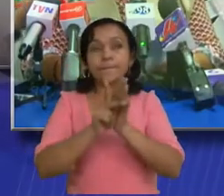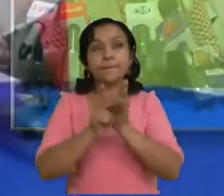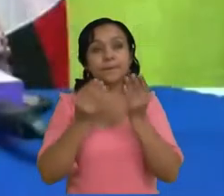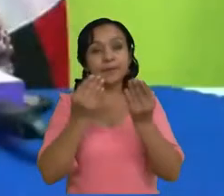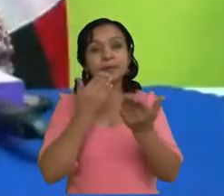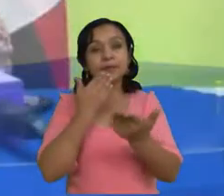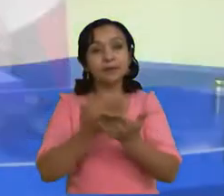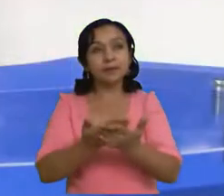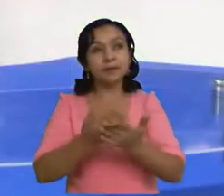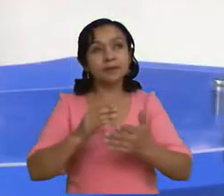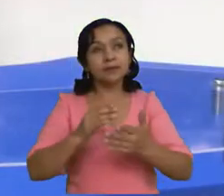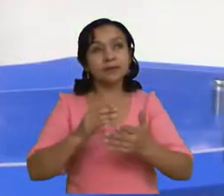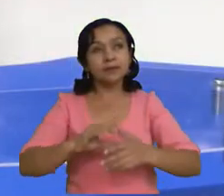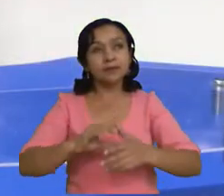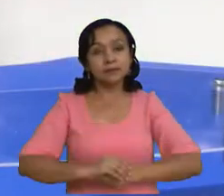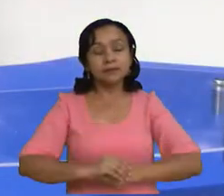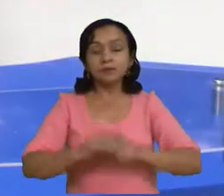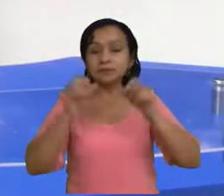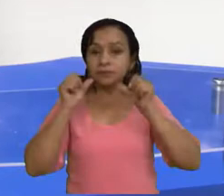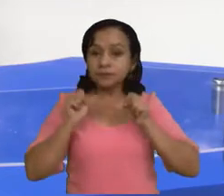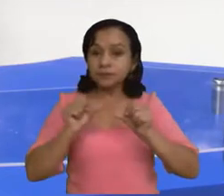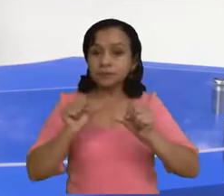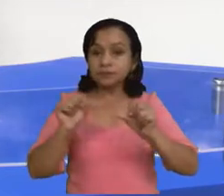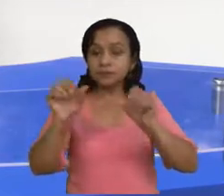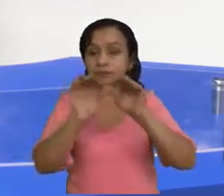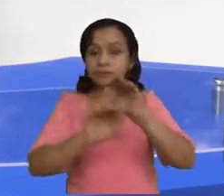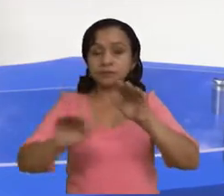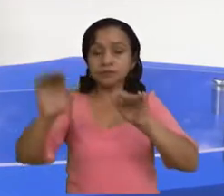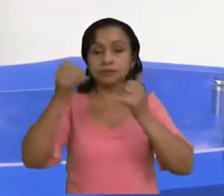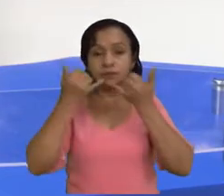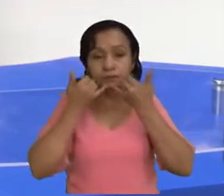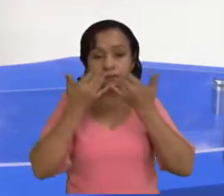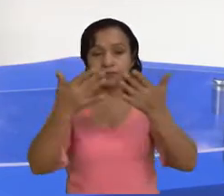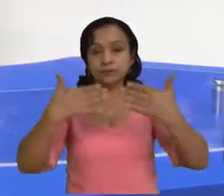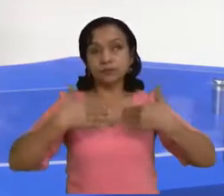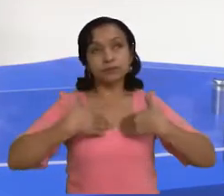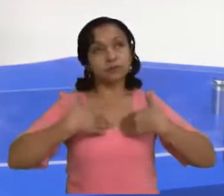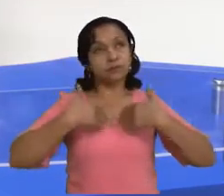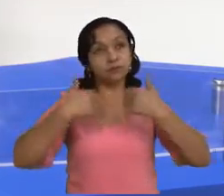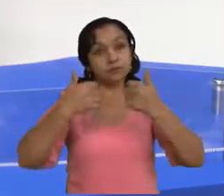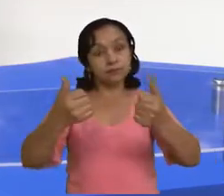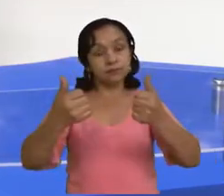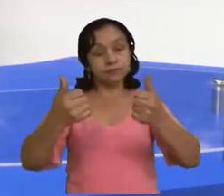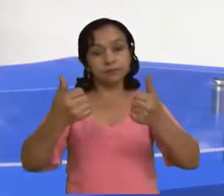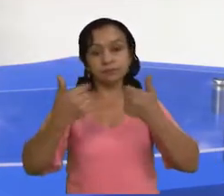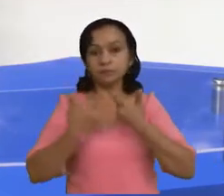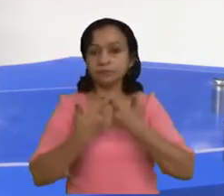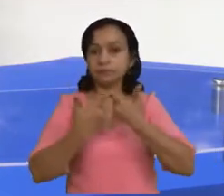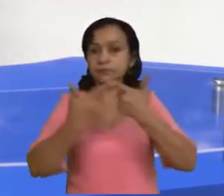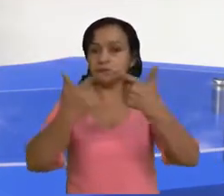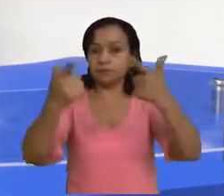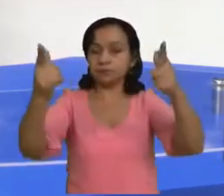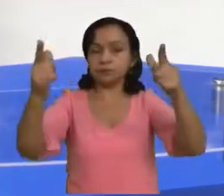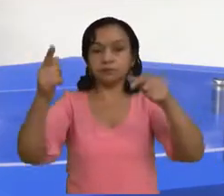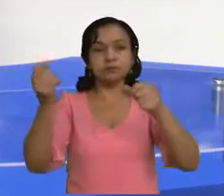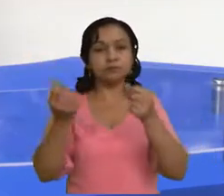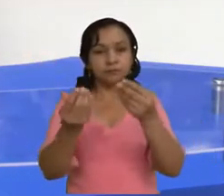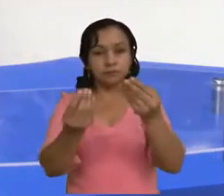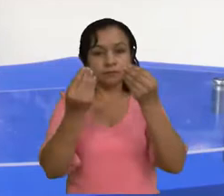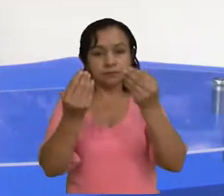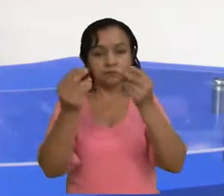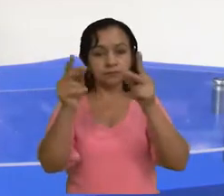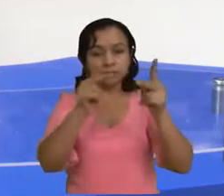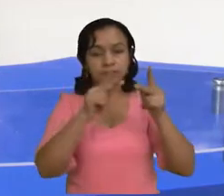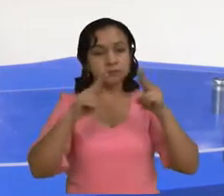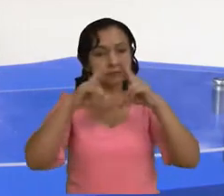gracias. Continuamos con más informaciones de salud, y esta vez de manera gratuita continúa llegando a miles de nicaragüenses